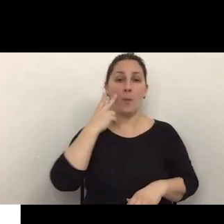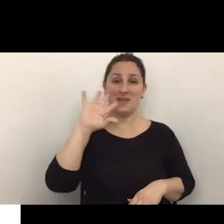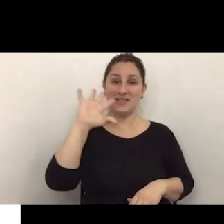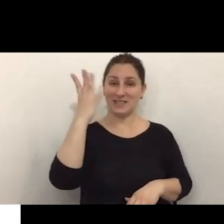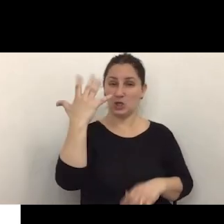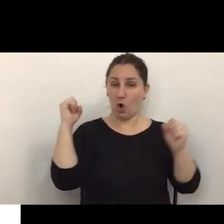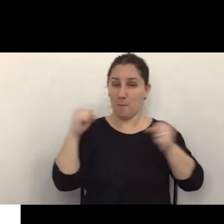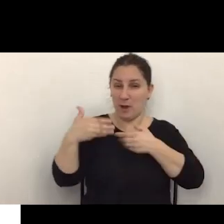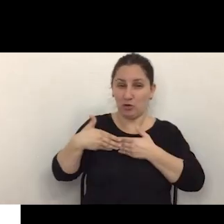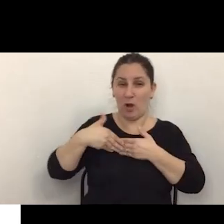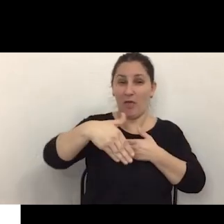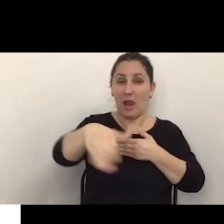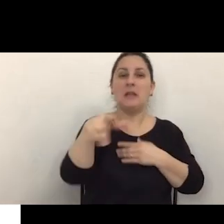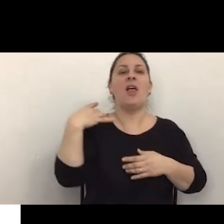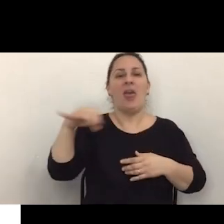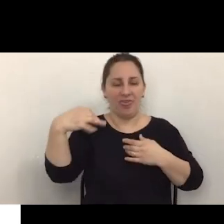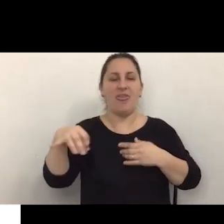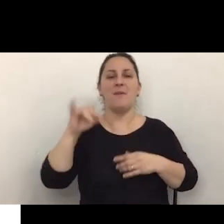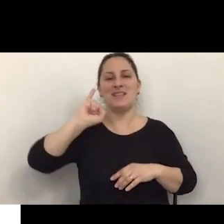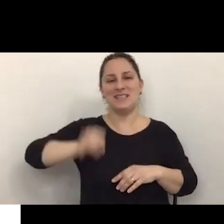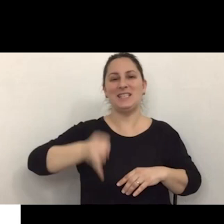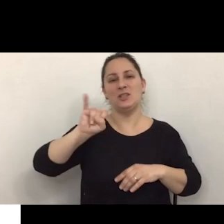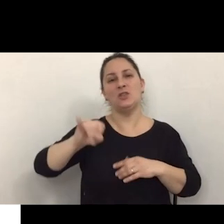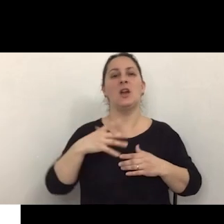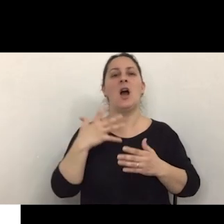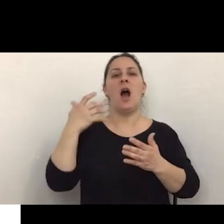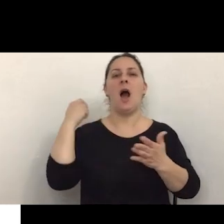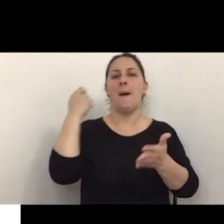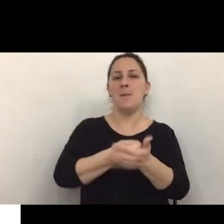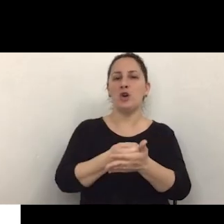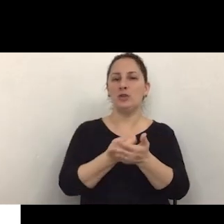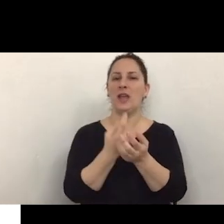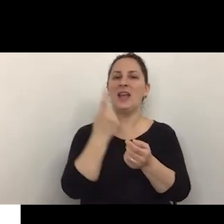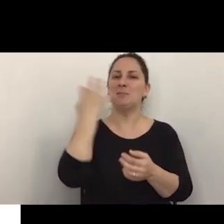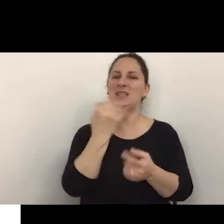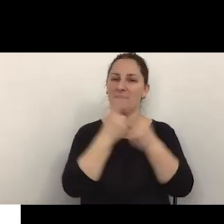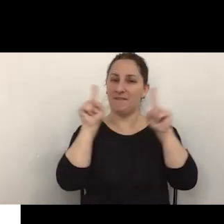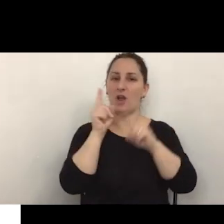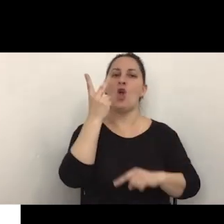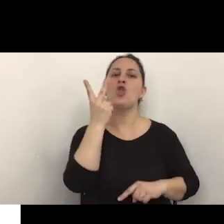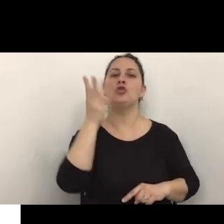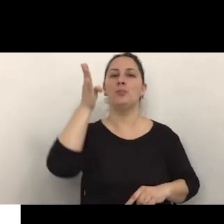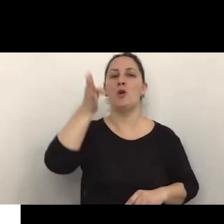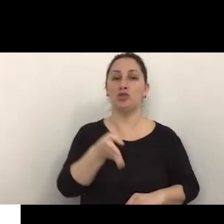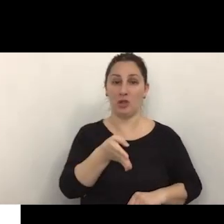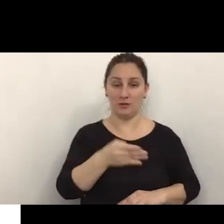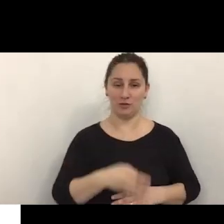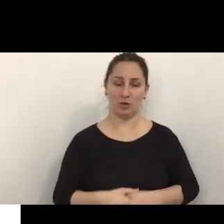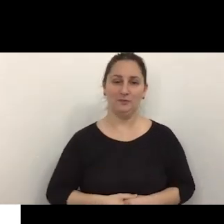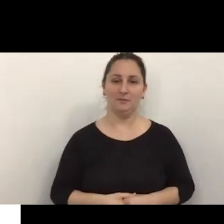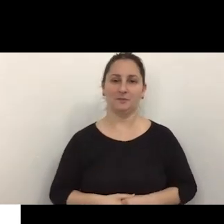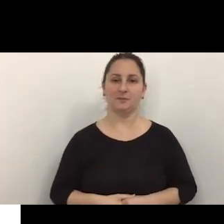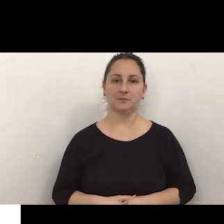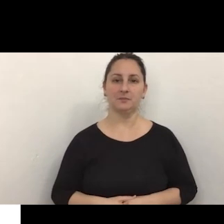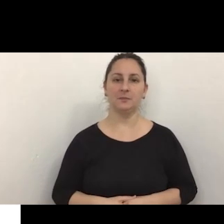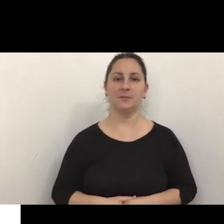de 2005, debían ingresar un aporte personal diferencial del 2% de